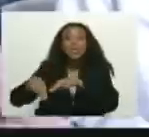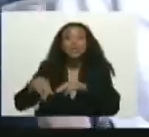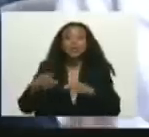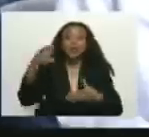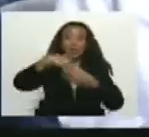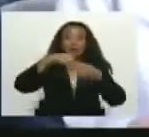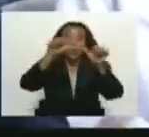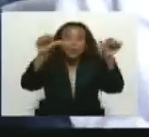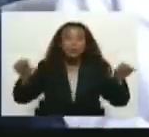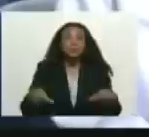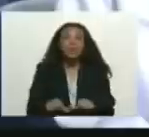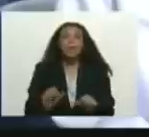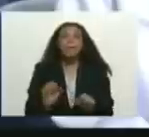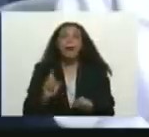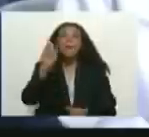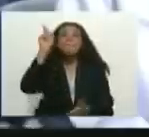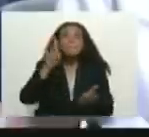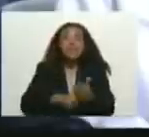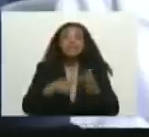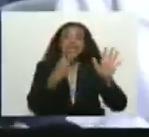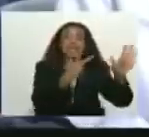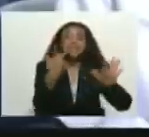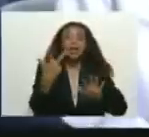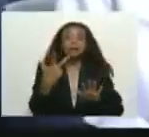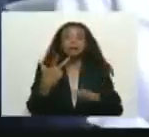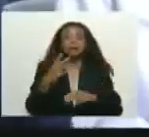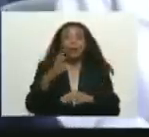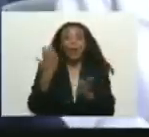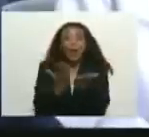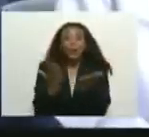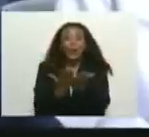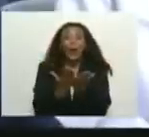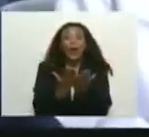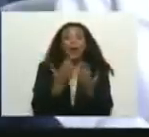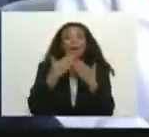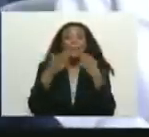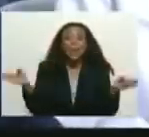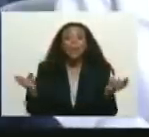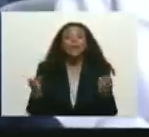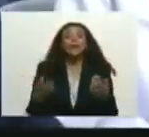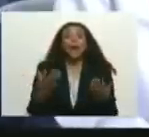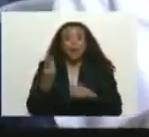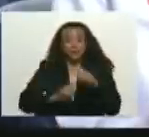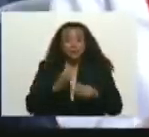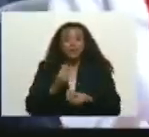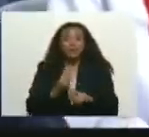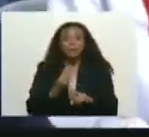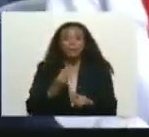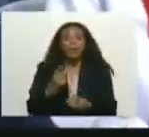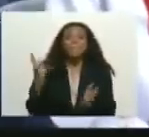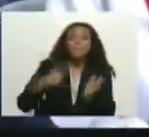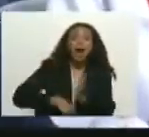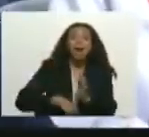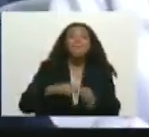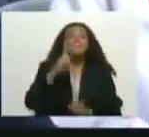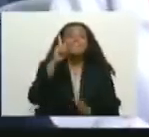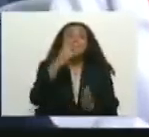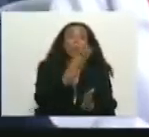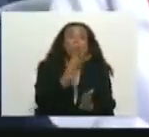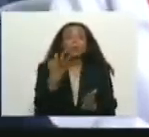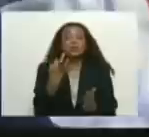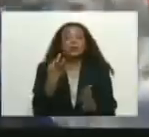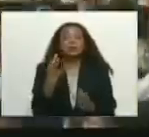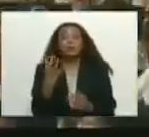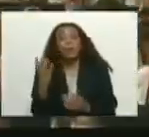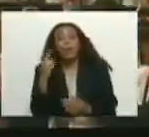sistema, más de 1.700 escuelas públicas donde el sistema hace vida y más de 440 núcleos a nivel